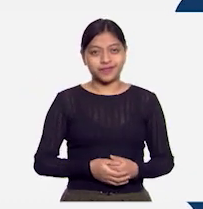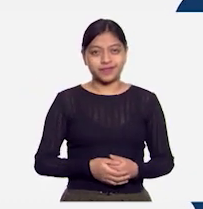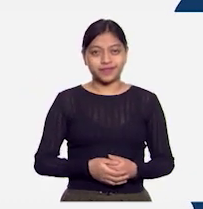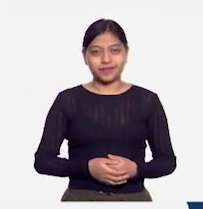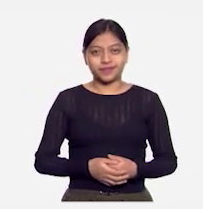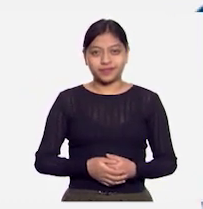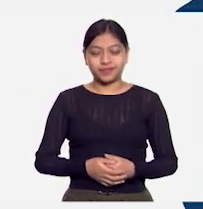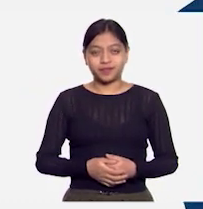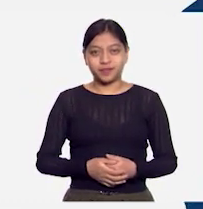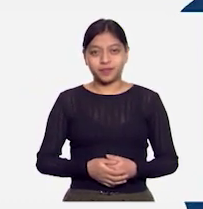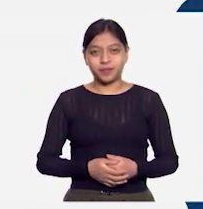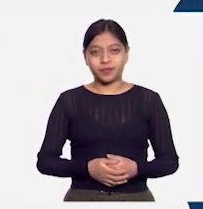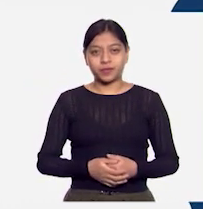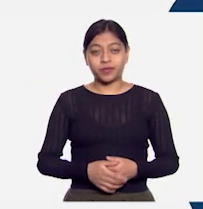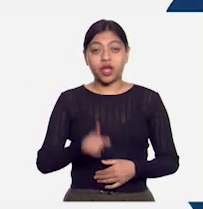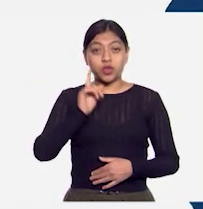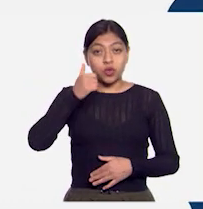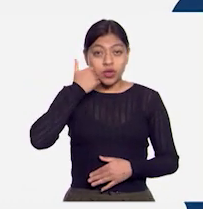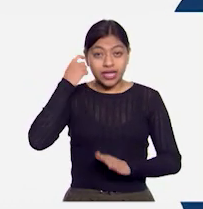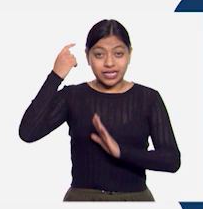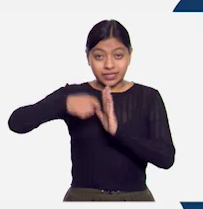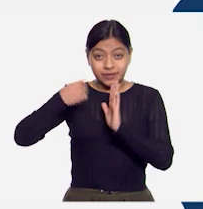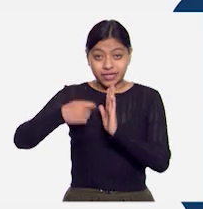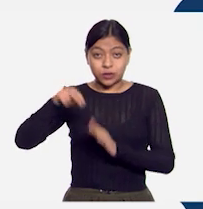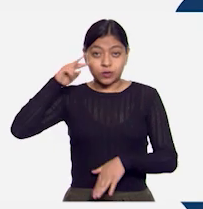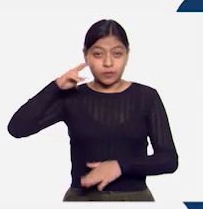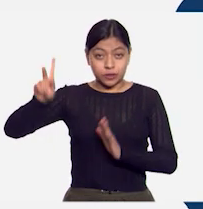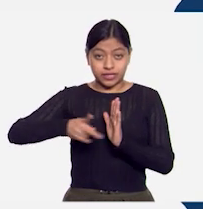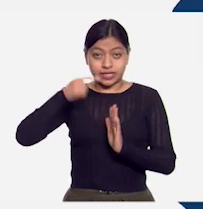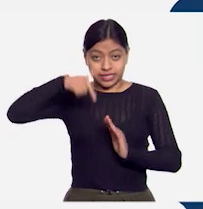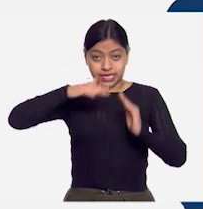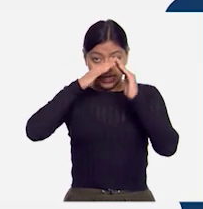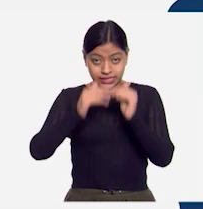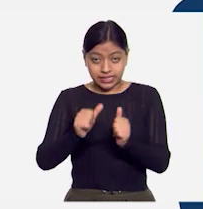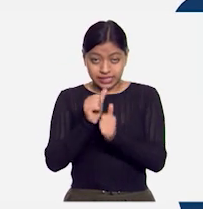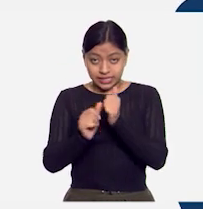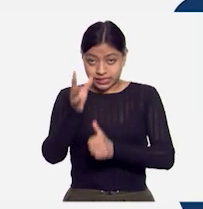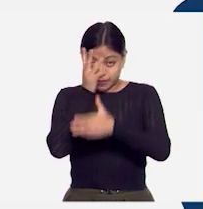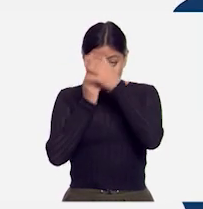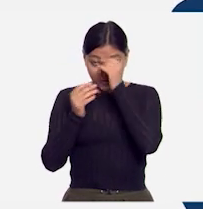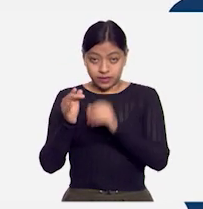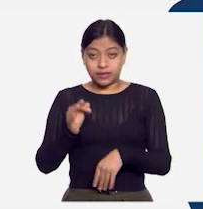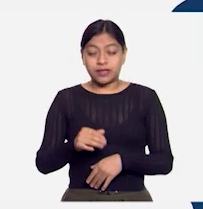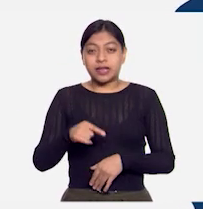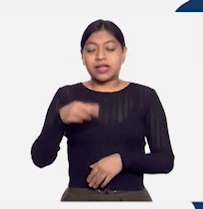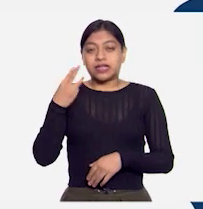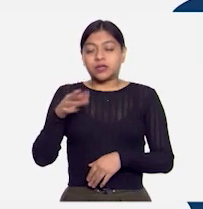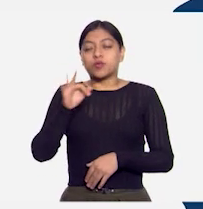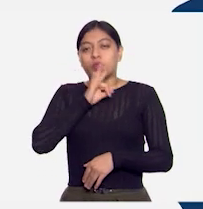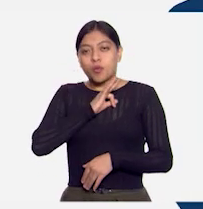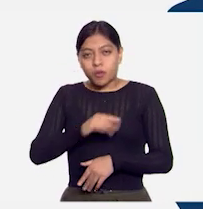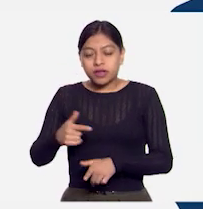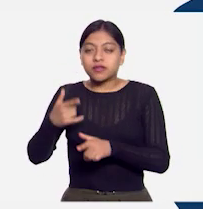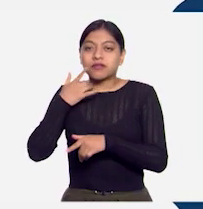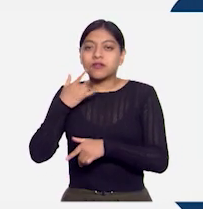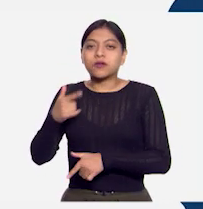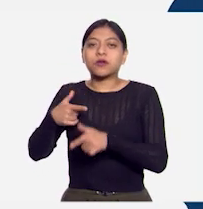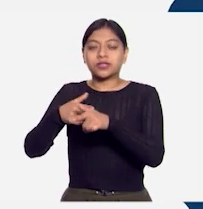conalitec.cep.gov.mx. Si quieres volver a ver los programas de Aprende en Casa, los puedes encontrar en la siguiente liga: